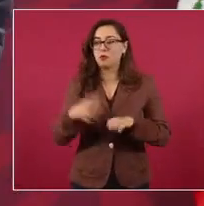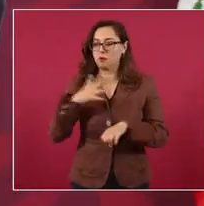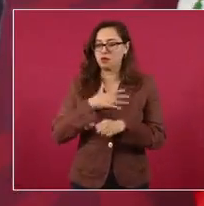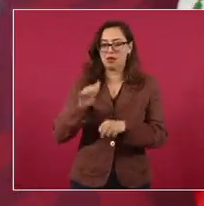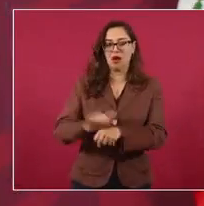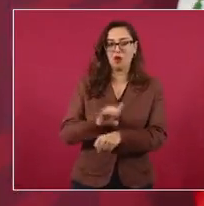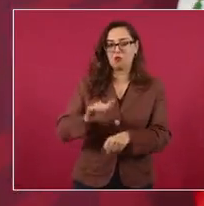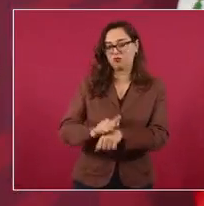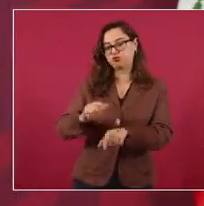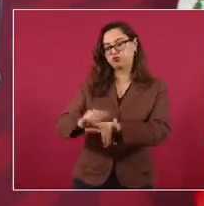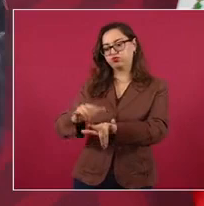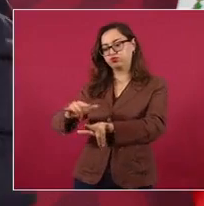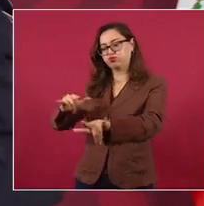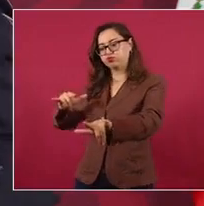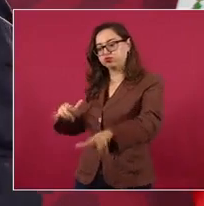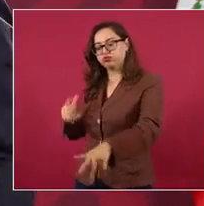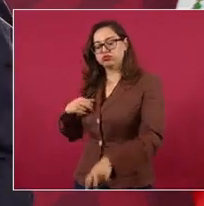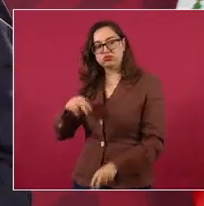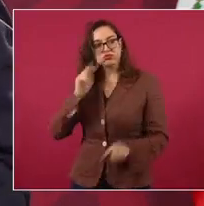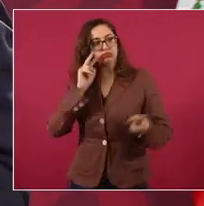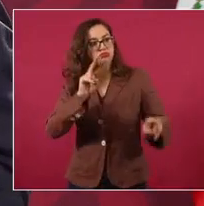se le está dando apoyo